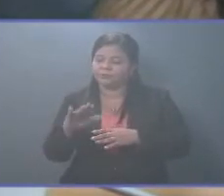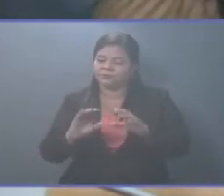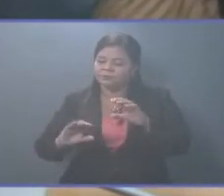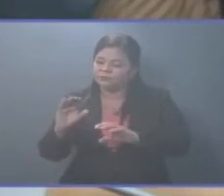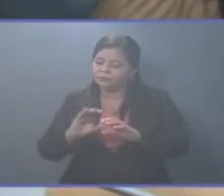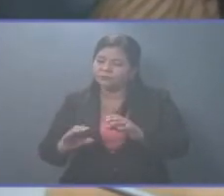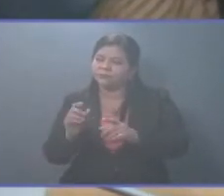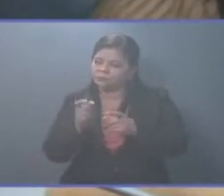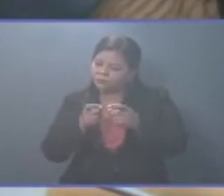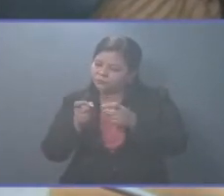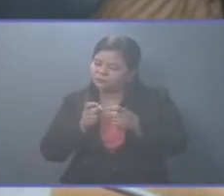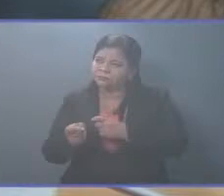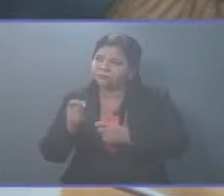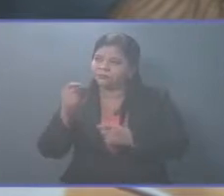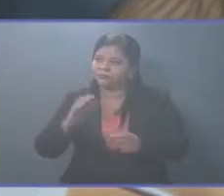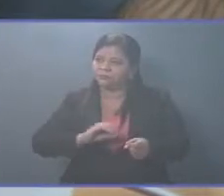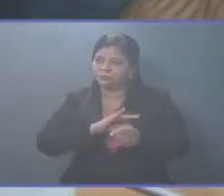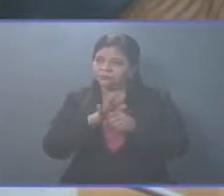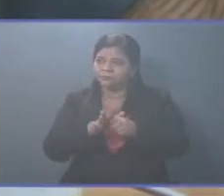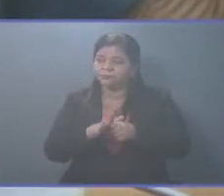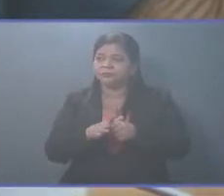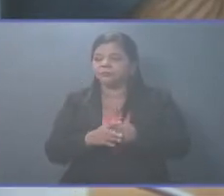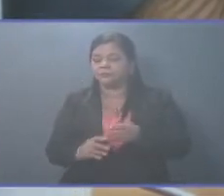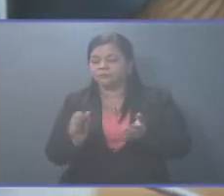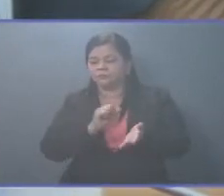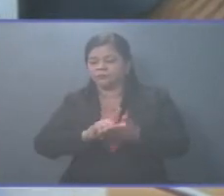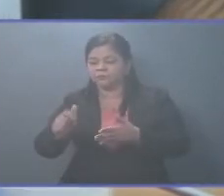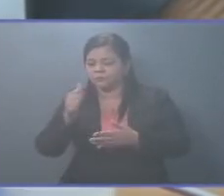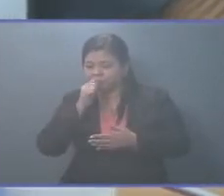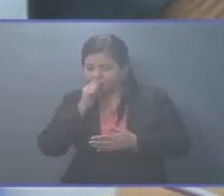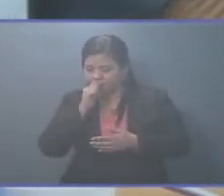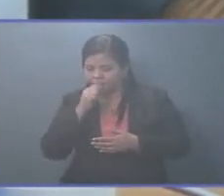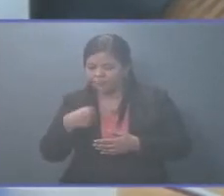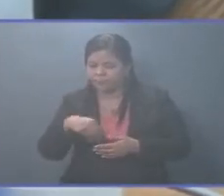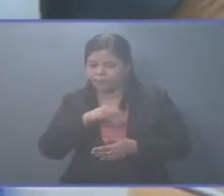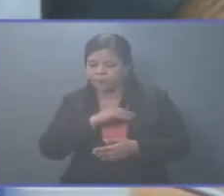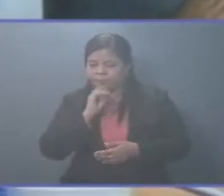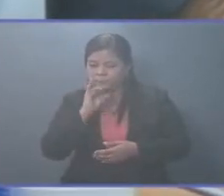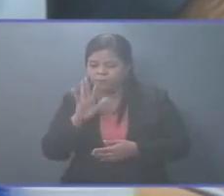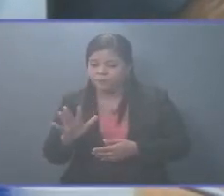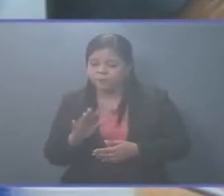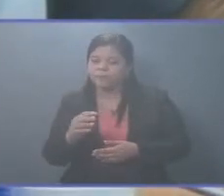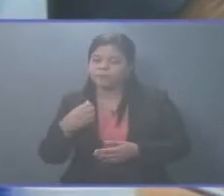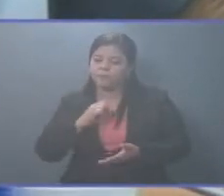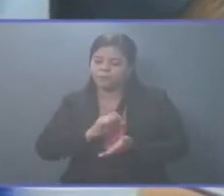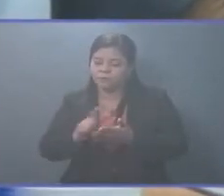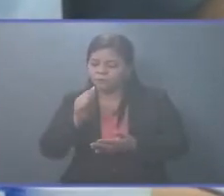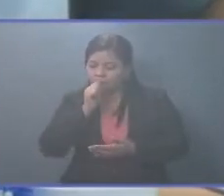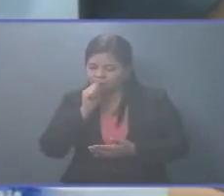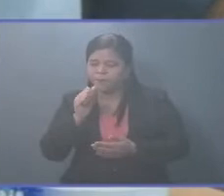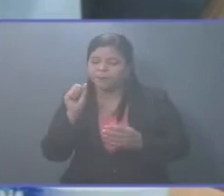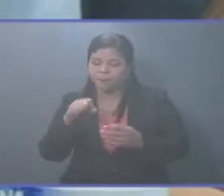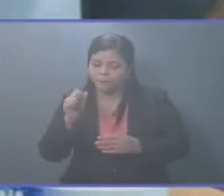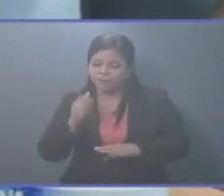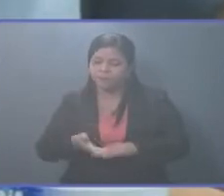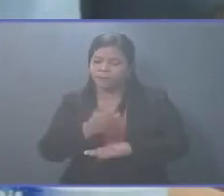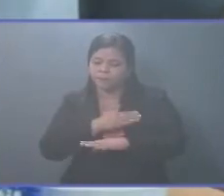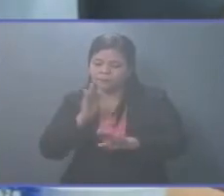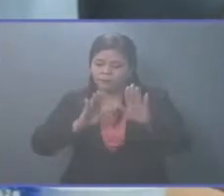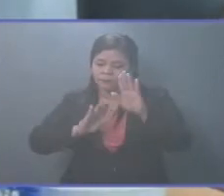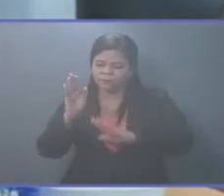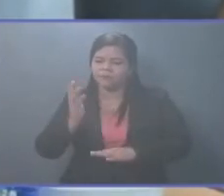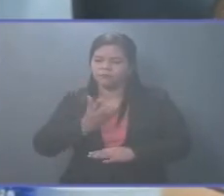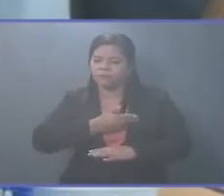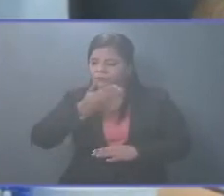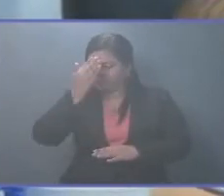toda esta pandemia con el Colegio Médico, y él reiteraba que el Colegio Médico sí había participado. Nosotros sabemos